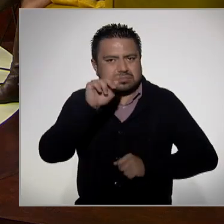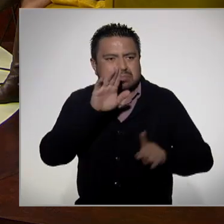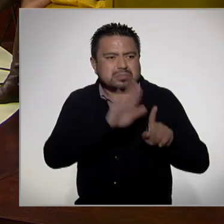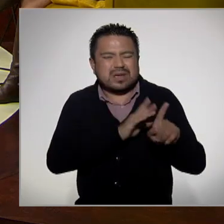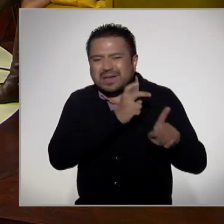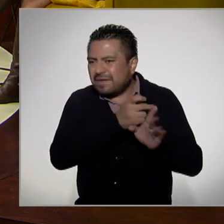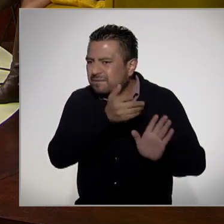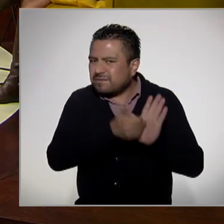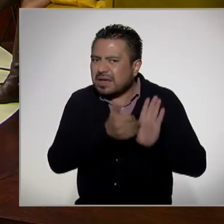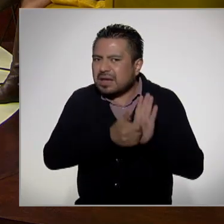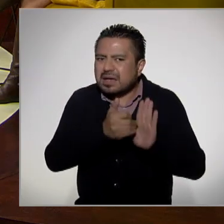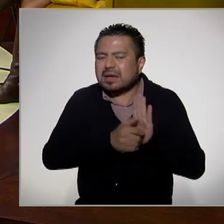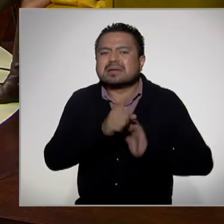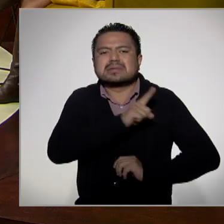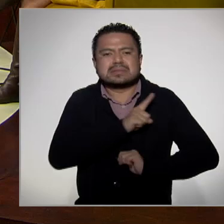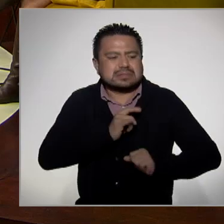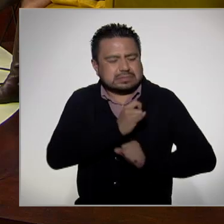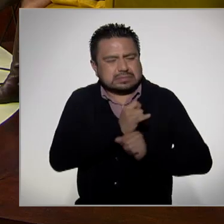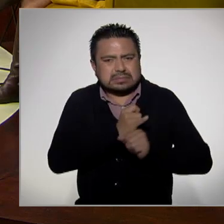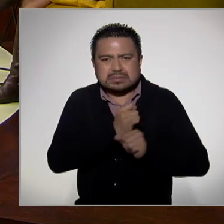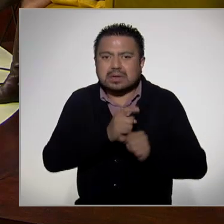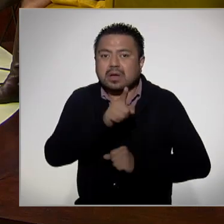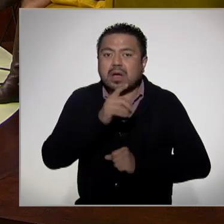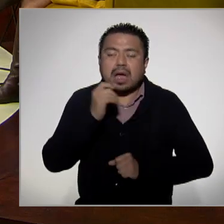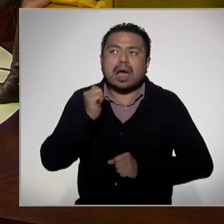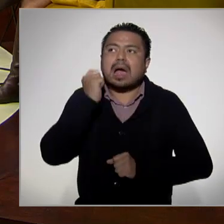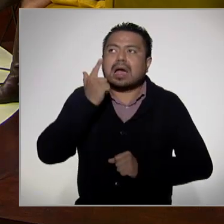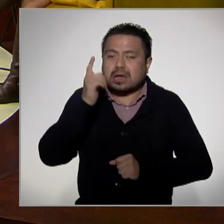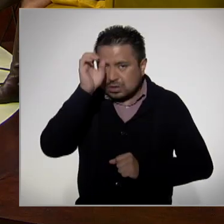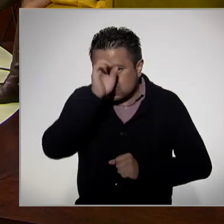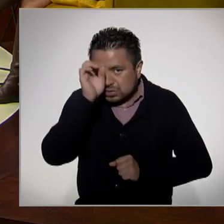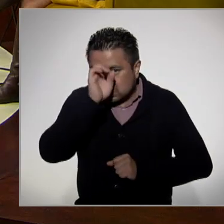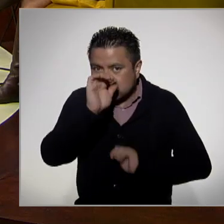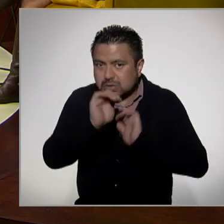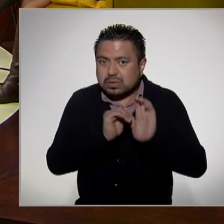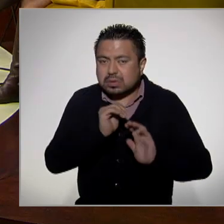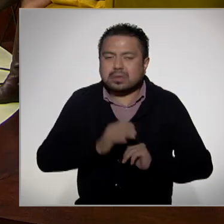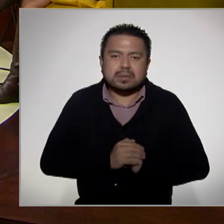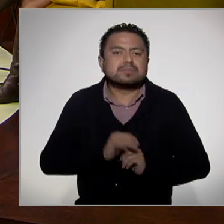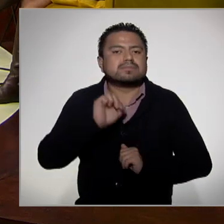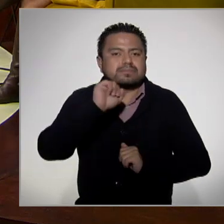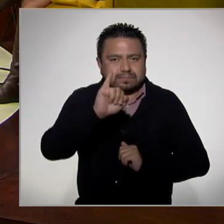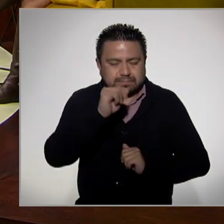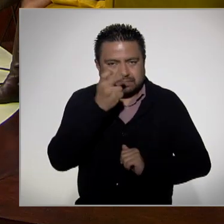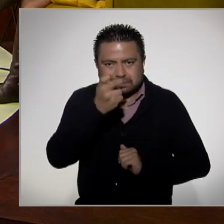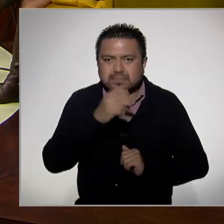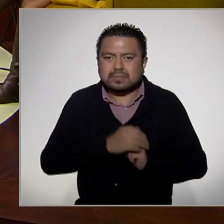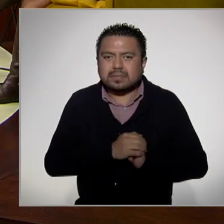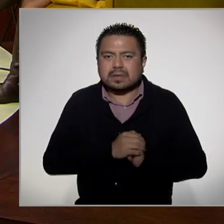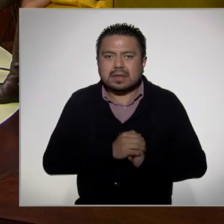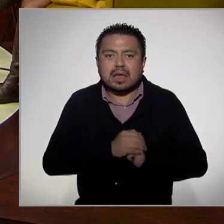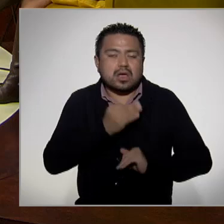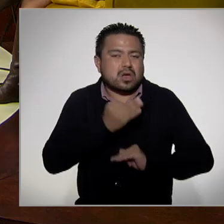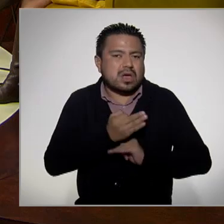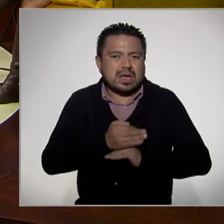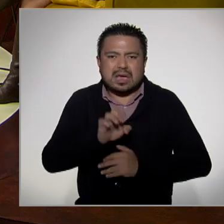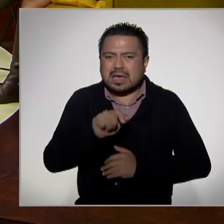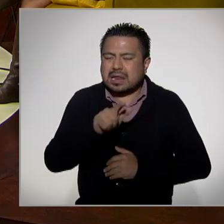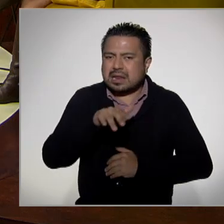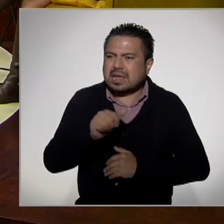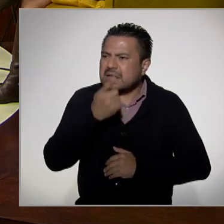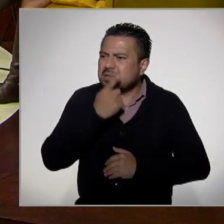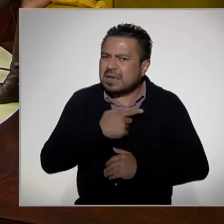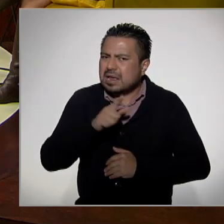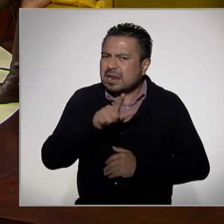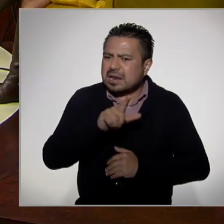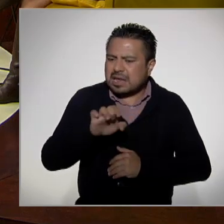esto y si no que siempre hay que averiguar si tienes algún comentario antes de irnos a corte así es pp elena rodríguez nos dice leucopenia es